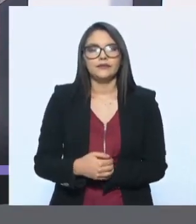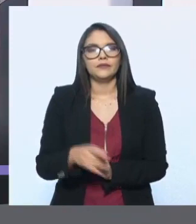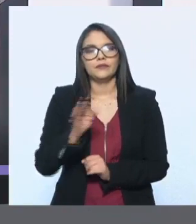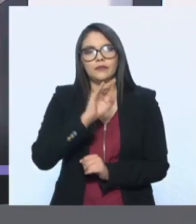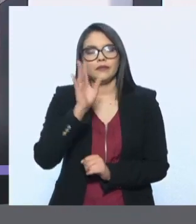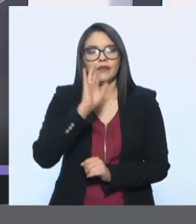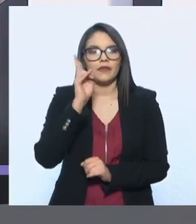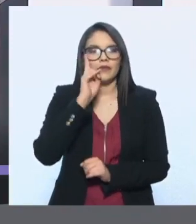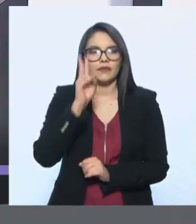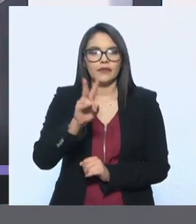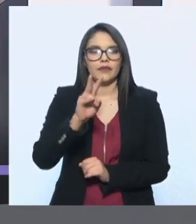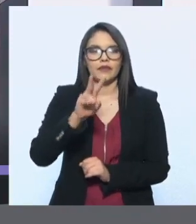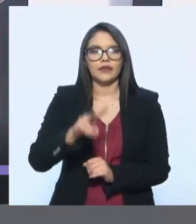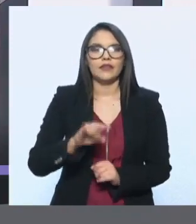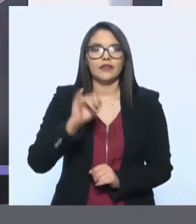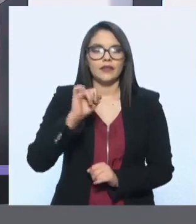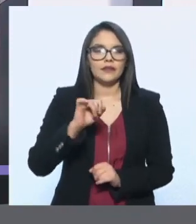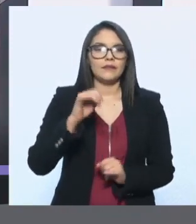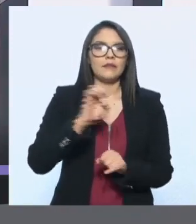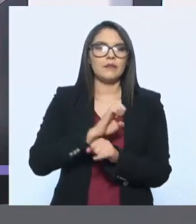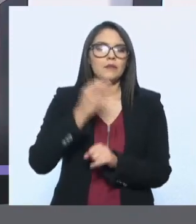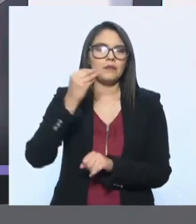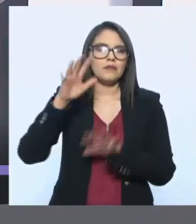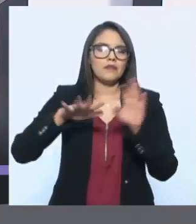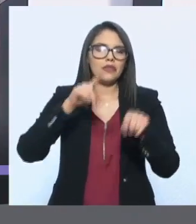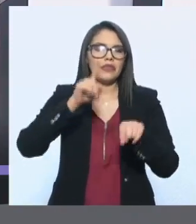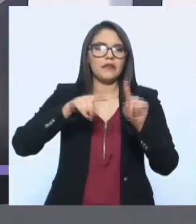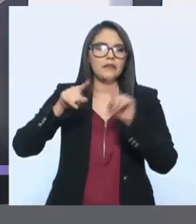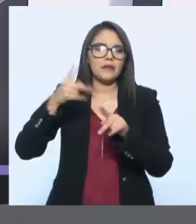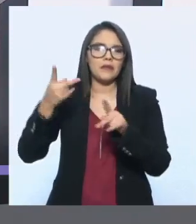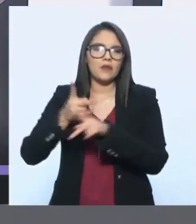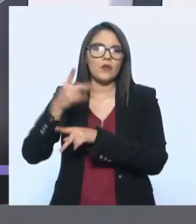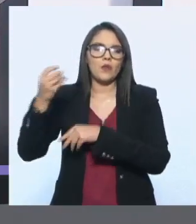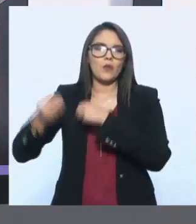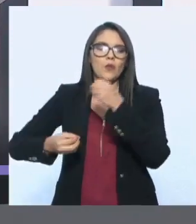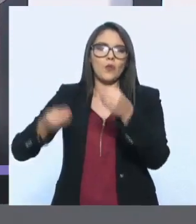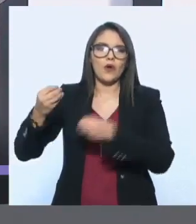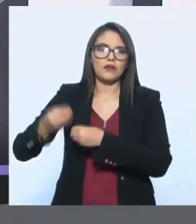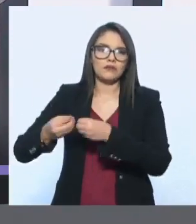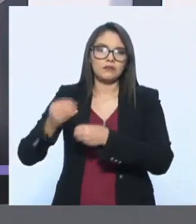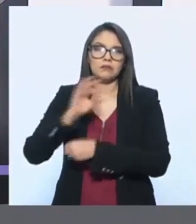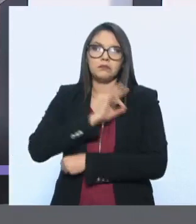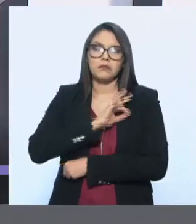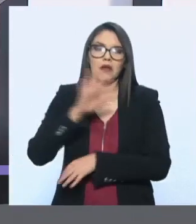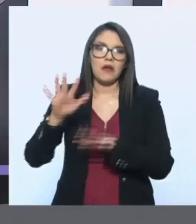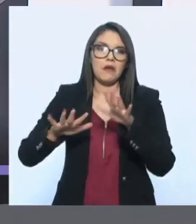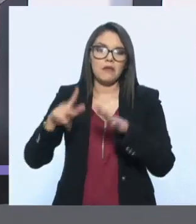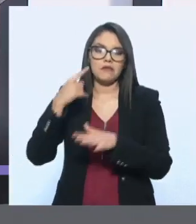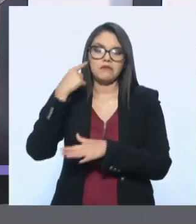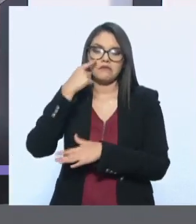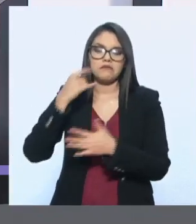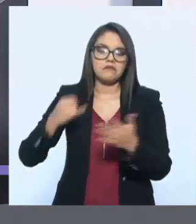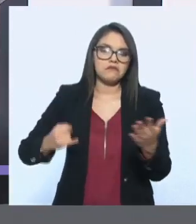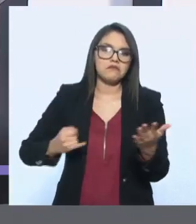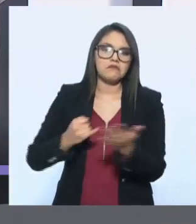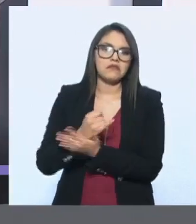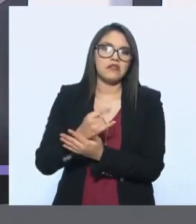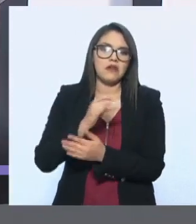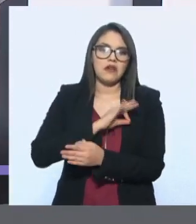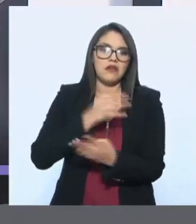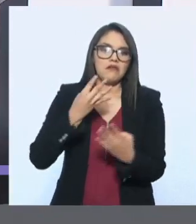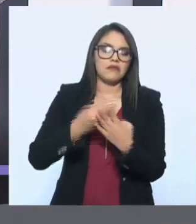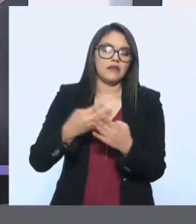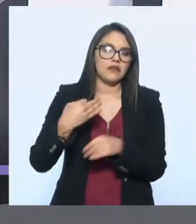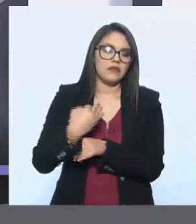que sí. Entonces, depende mucho del juez que podía, digamos, dictar esta prisión